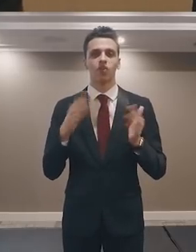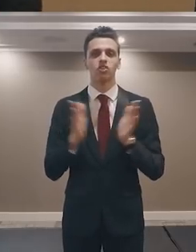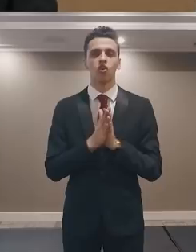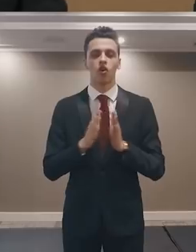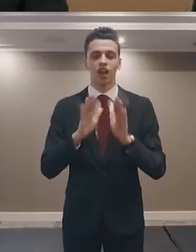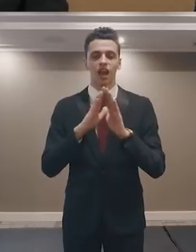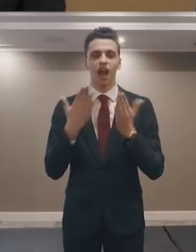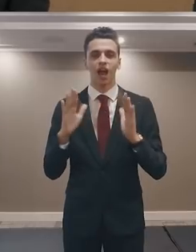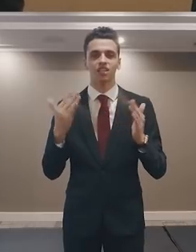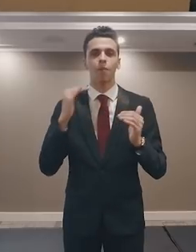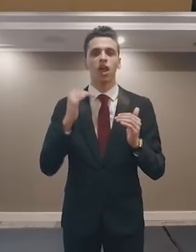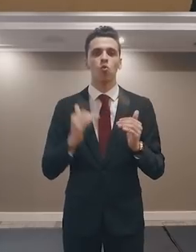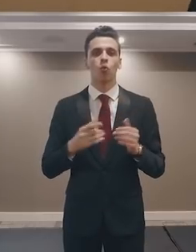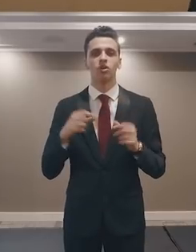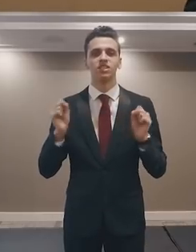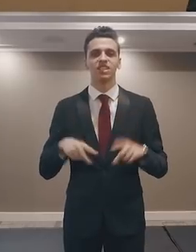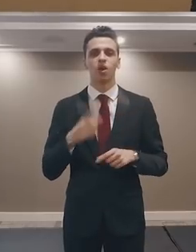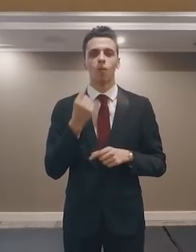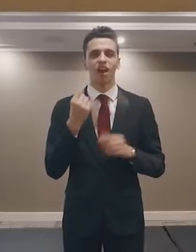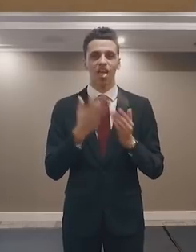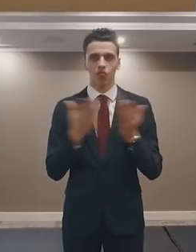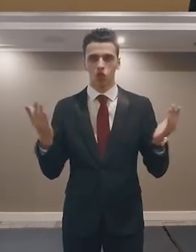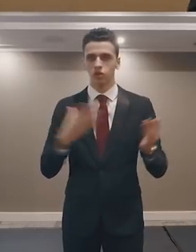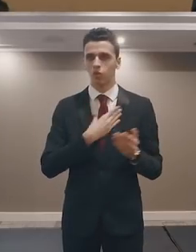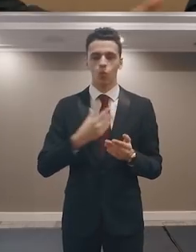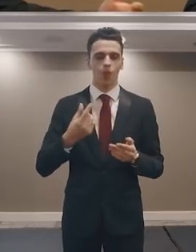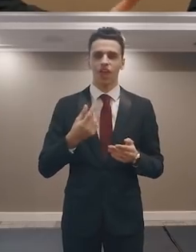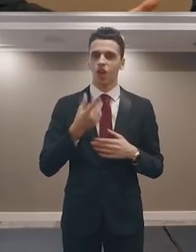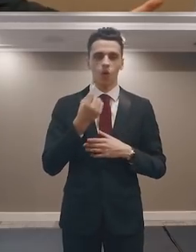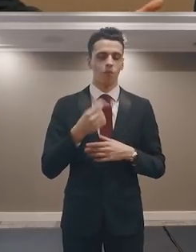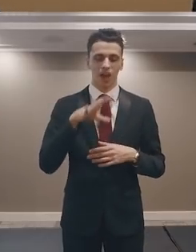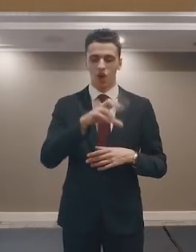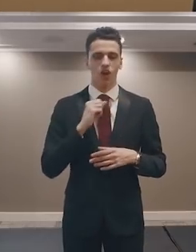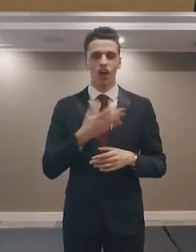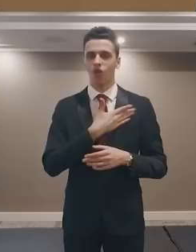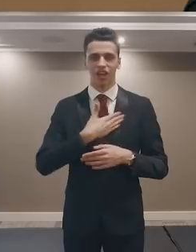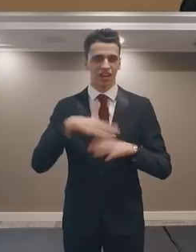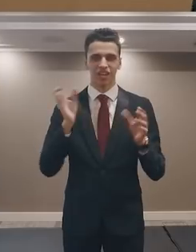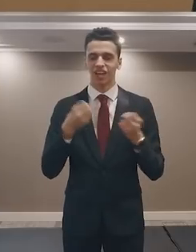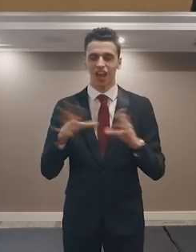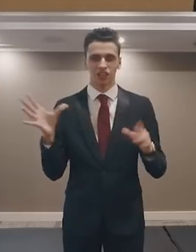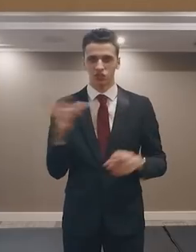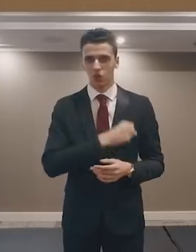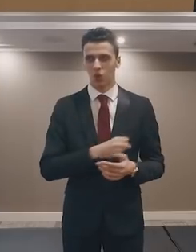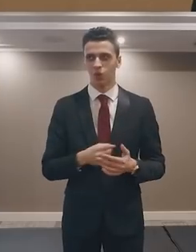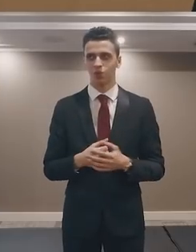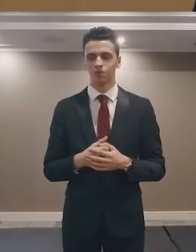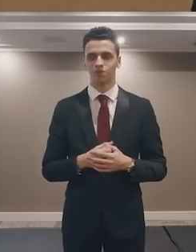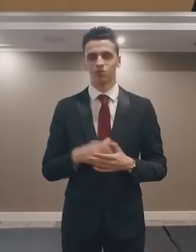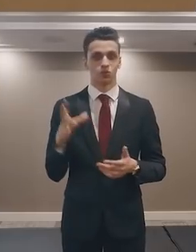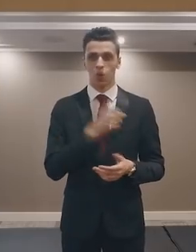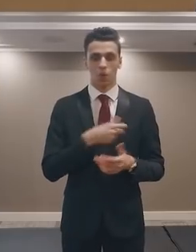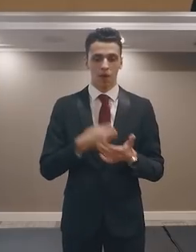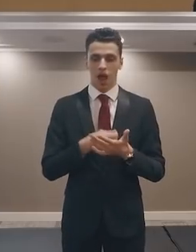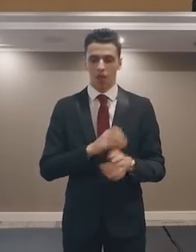es como que en españa entramos a un buffet y lo pagamos ya y hacemos bueno a arrasar ya está todo pagado ahora ya hay que salir con la barriga así inflada como ya está pagado